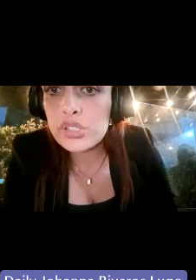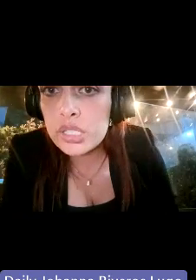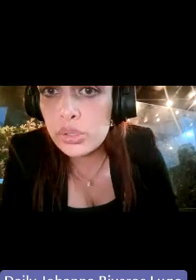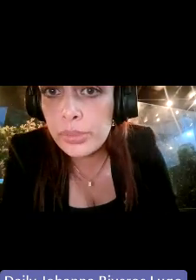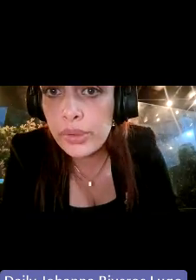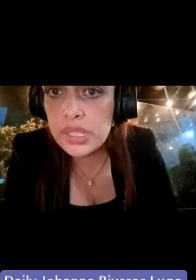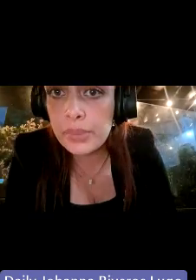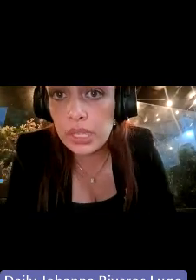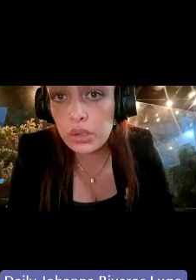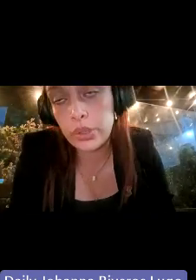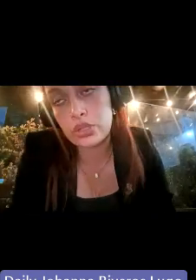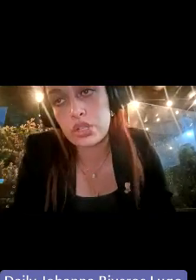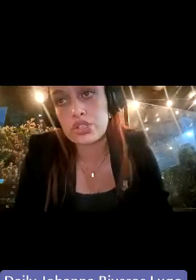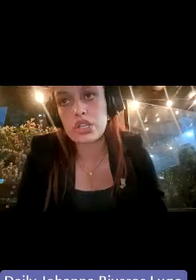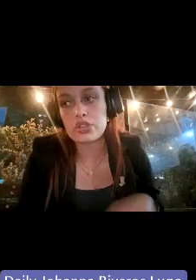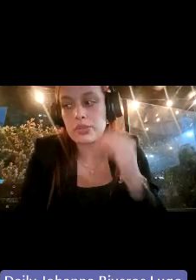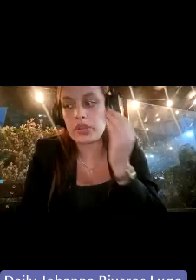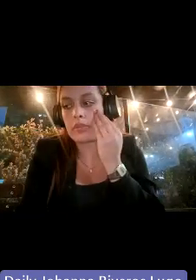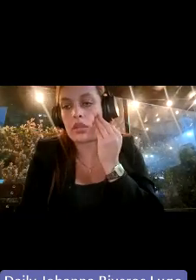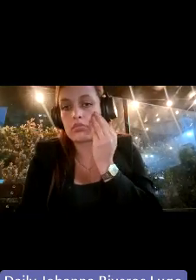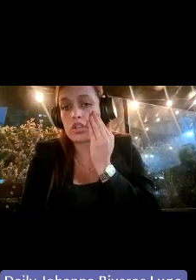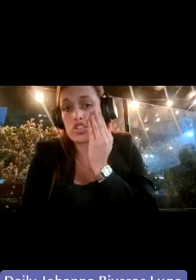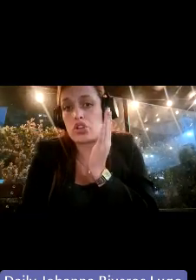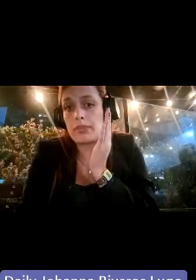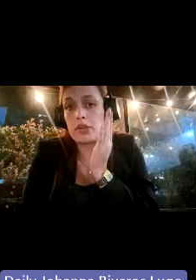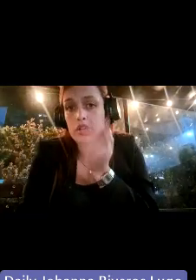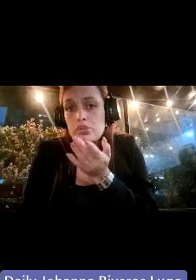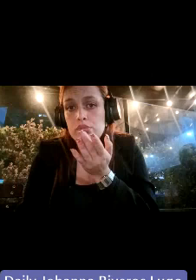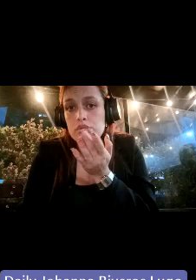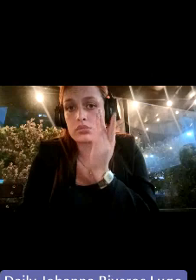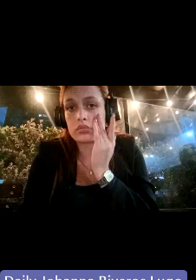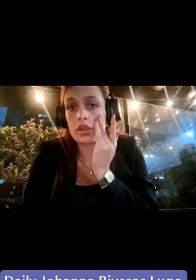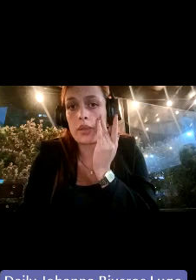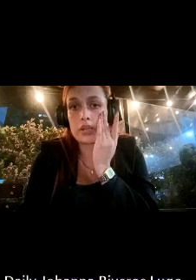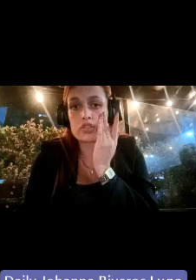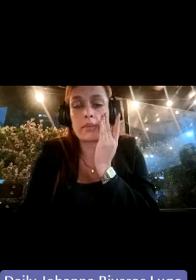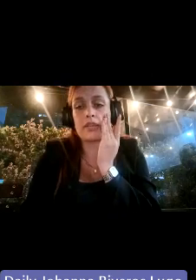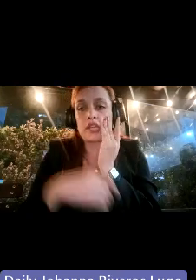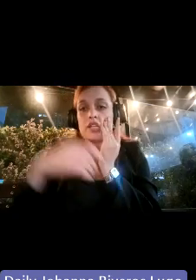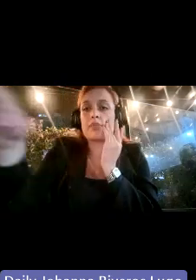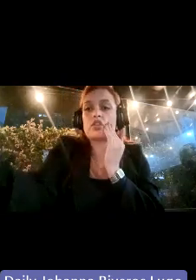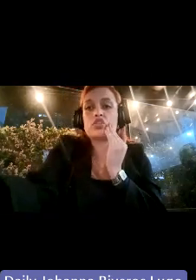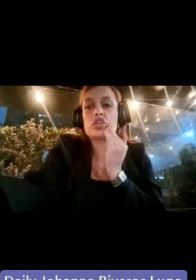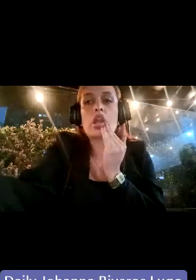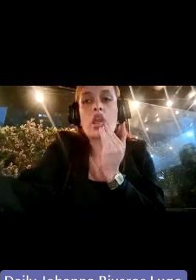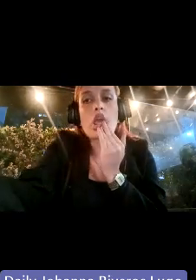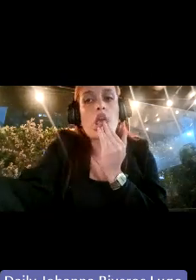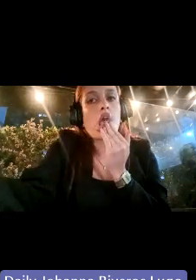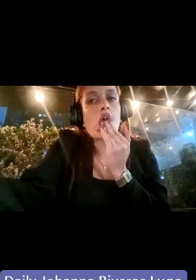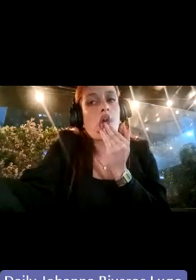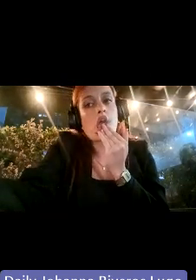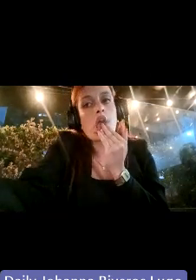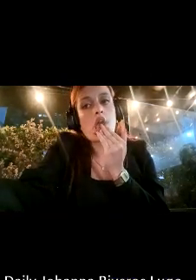Profe, yo no sé si tú me ves a mí, bueno, son los chicos. Yo Sí, aparezco en pantalla, pero no